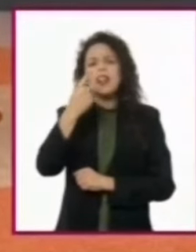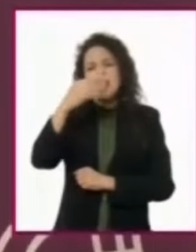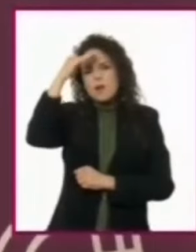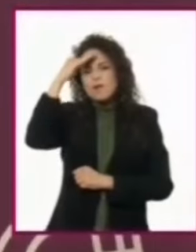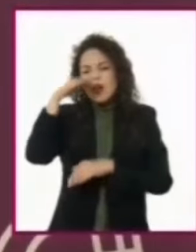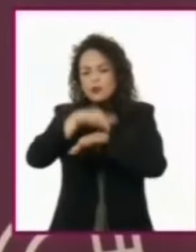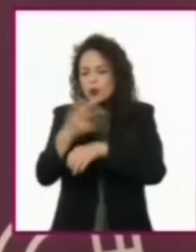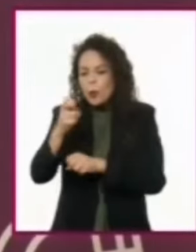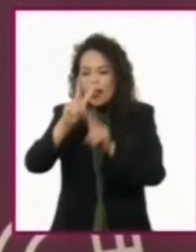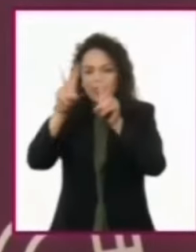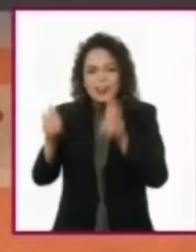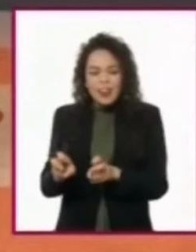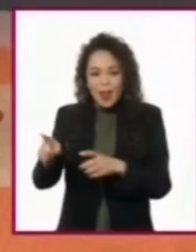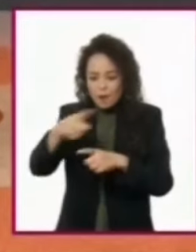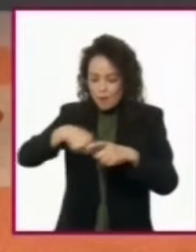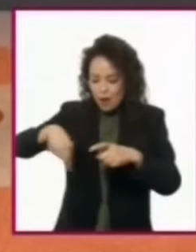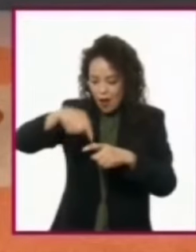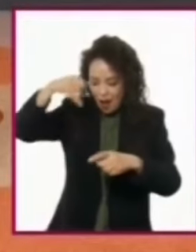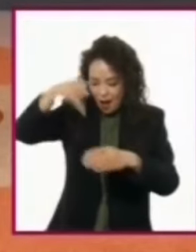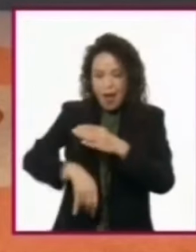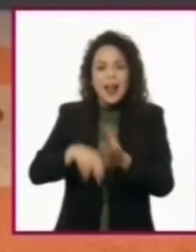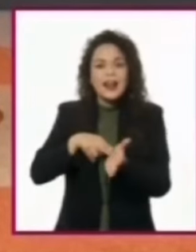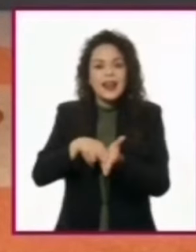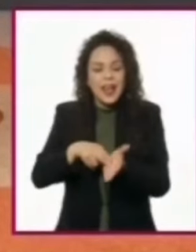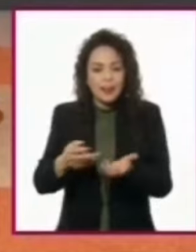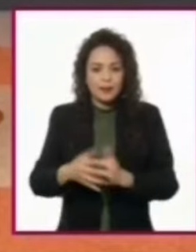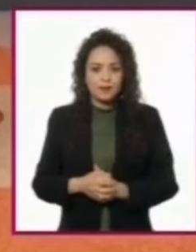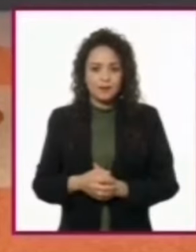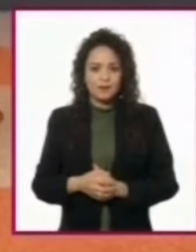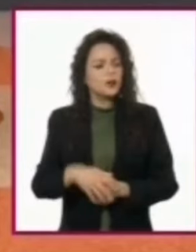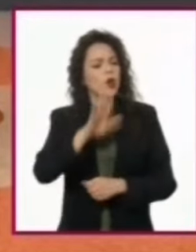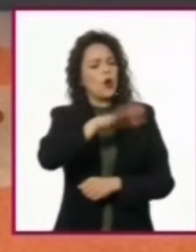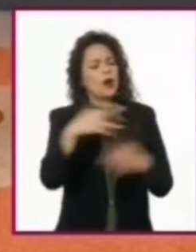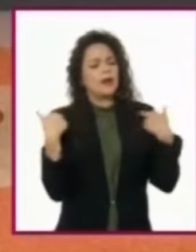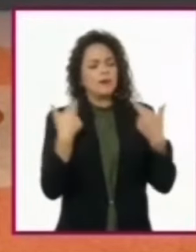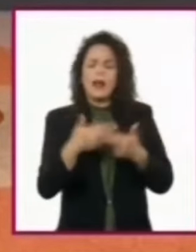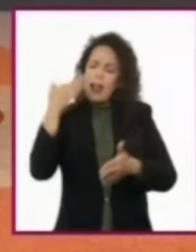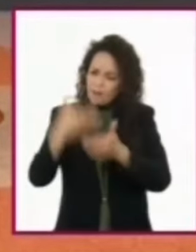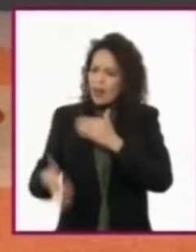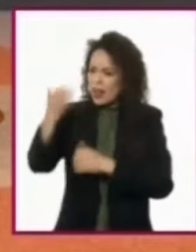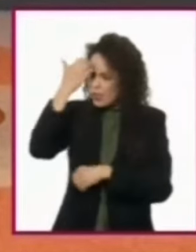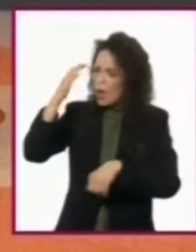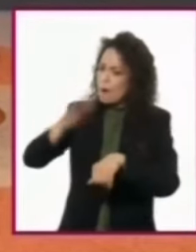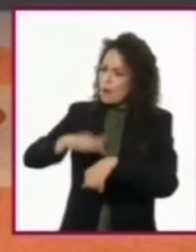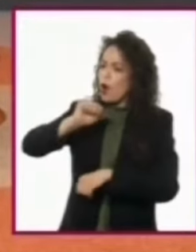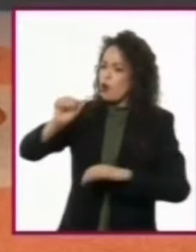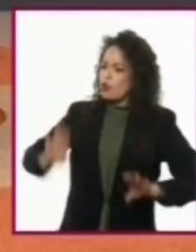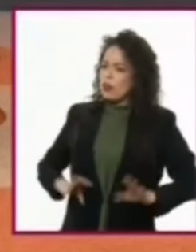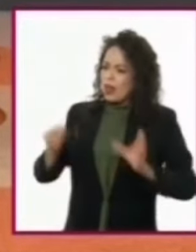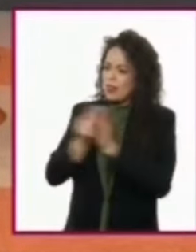Maestro, al parecer aún nos faltan conocer algunos tipos de galaxias, ¿no? Tienes mucha razón,